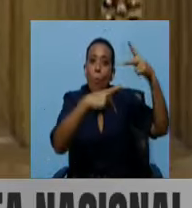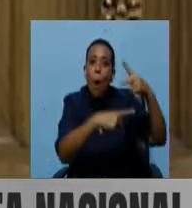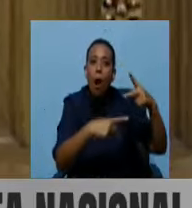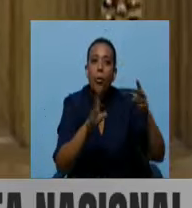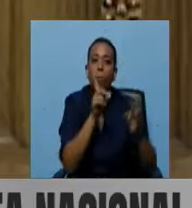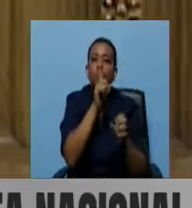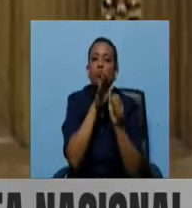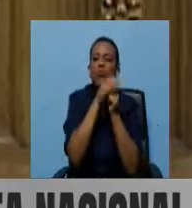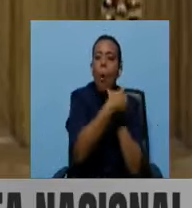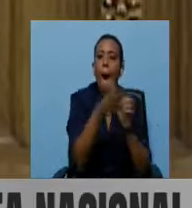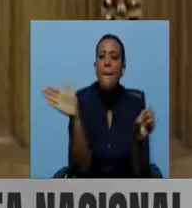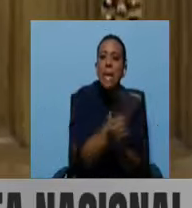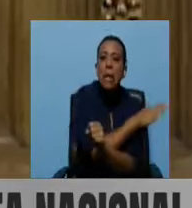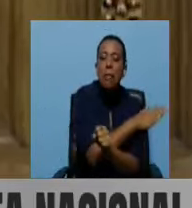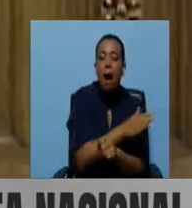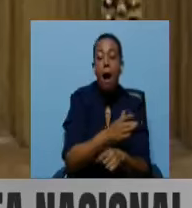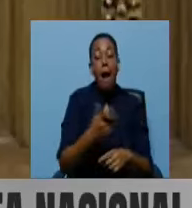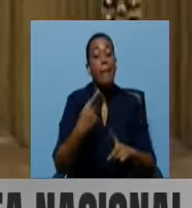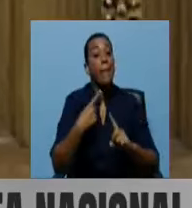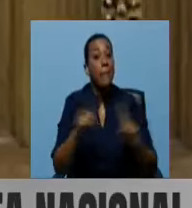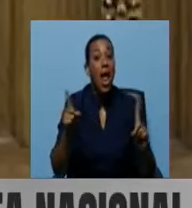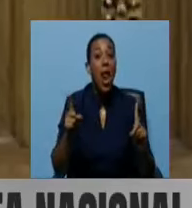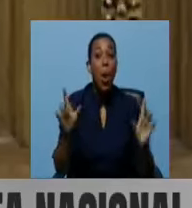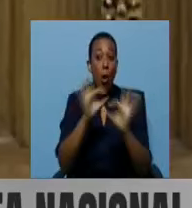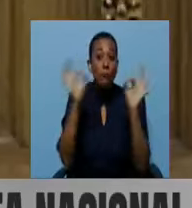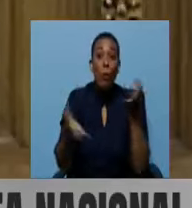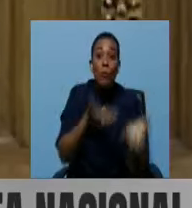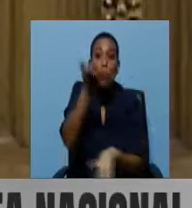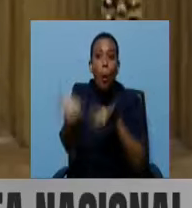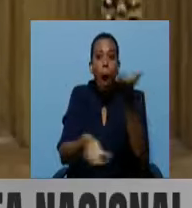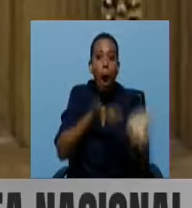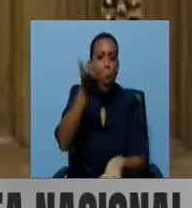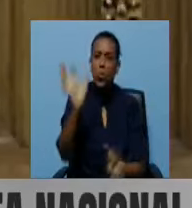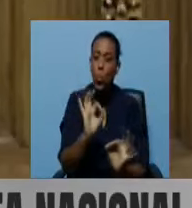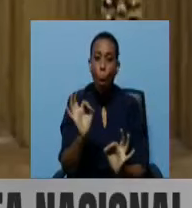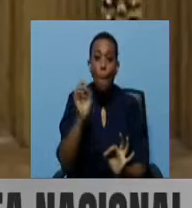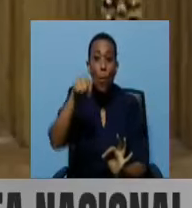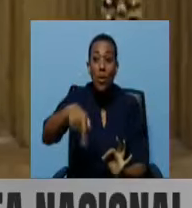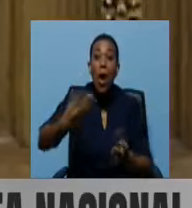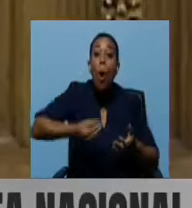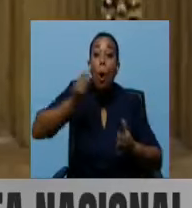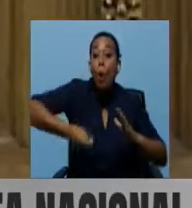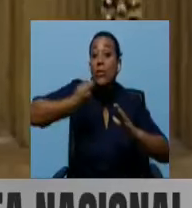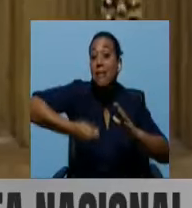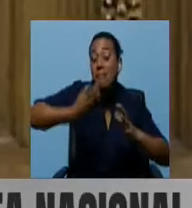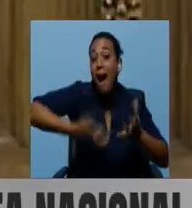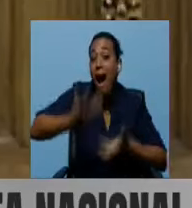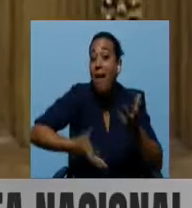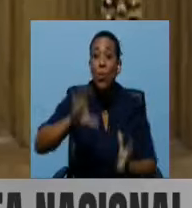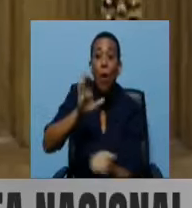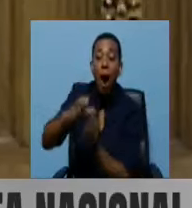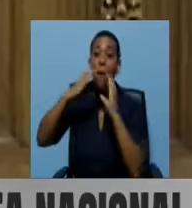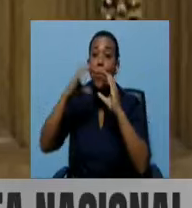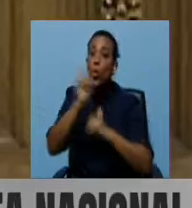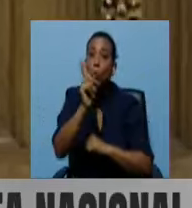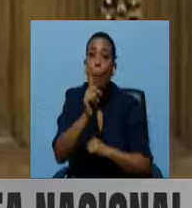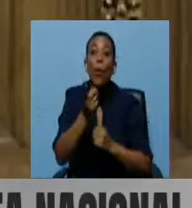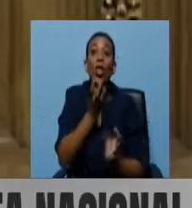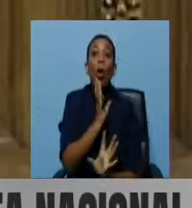esconde. Entonces, la receta hace efervescencia. No porque estoy armando una hamburguesa, sino